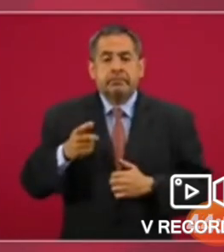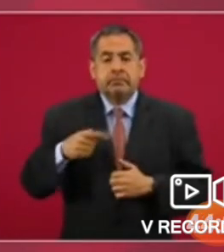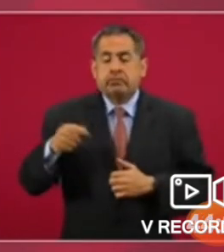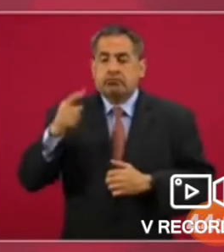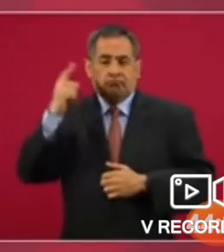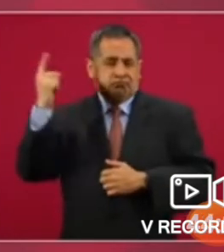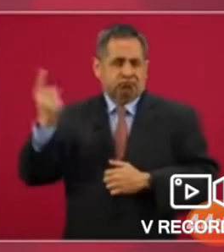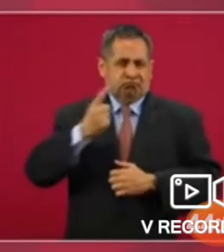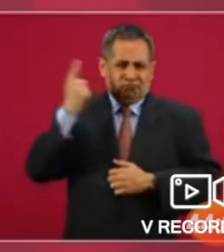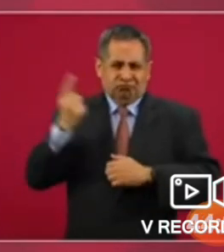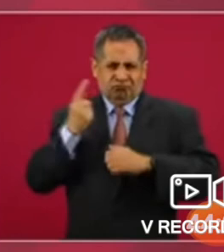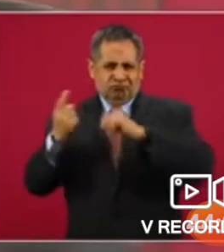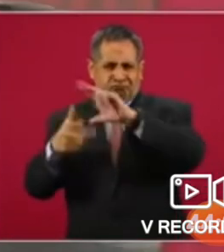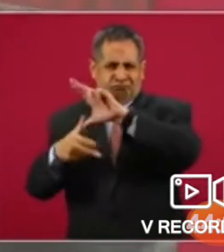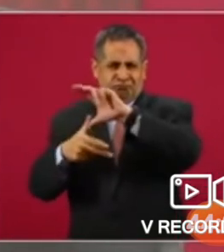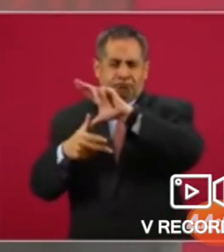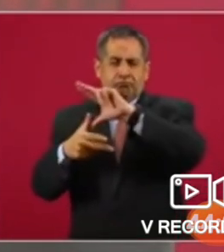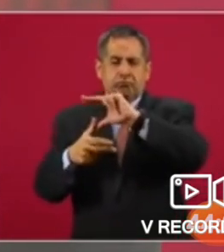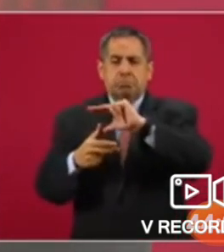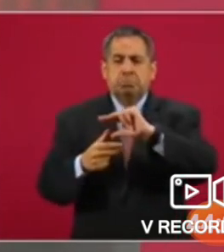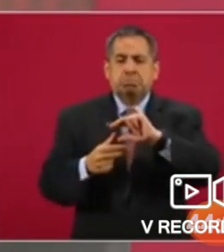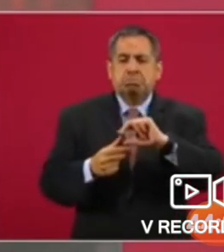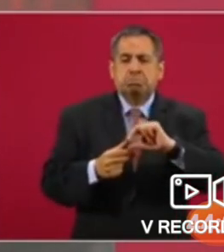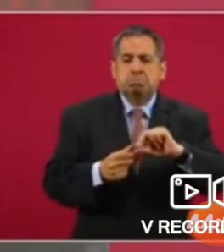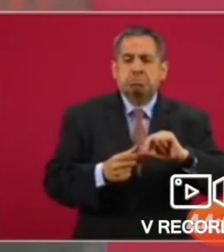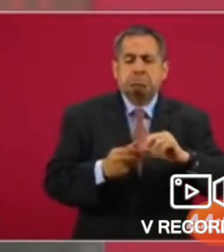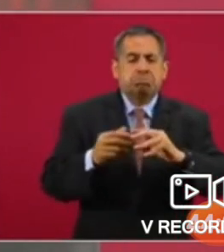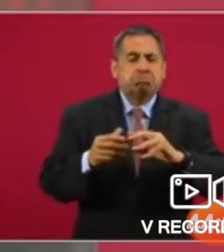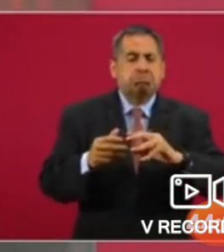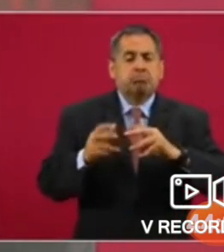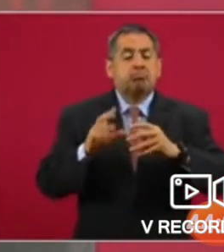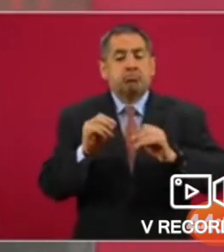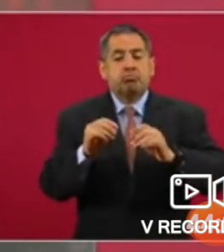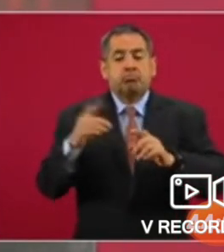pierda fuerza el huracán o cambie